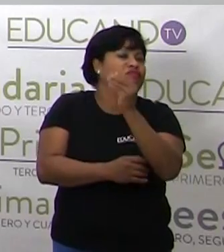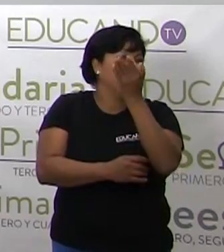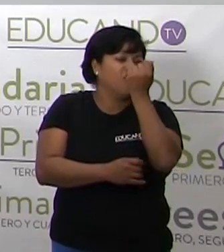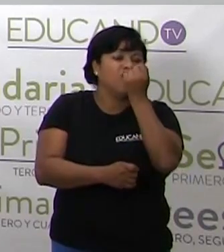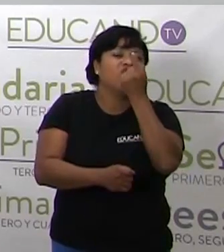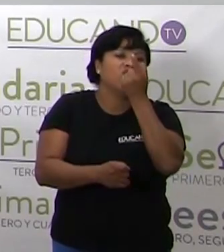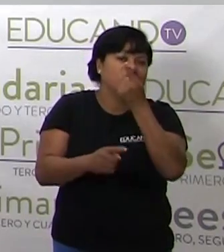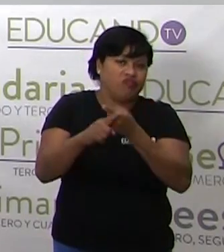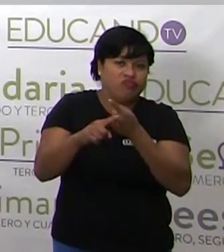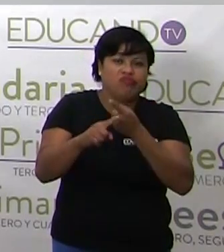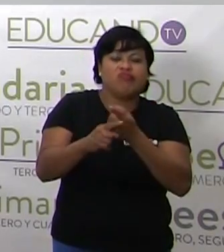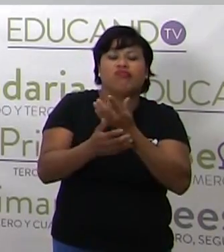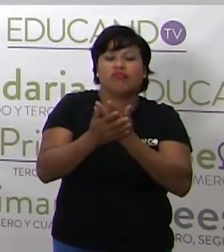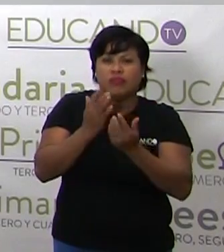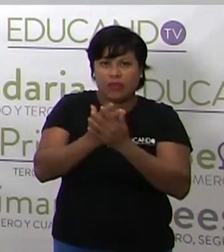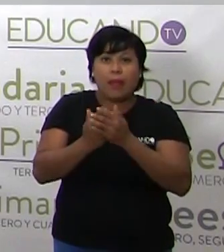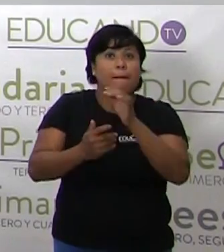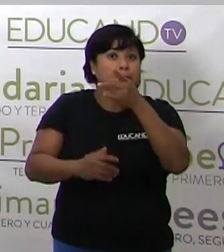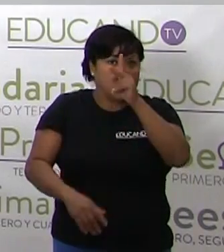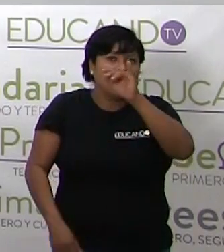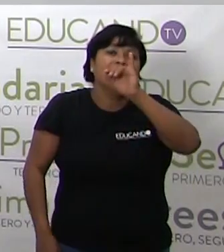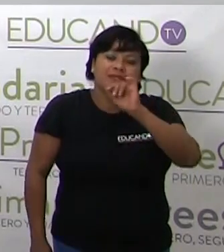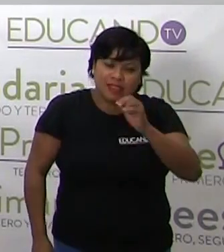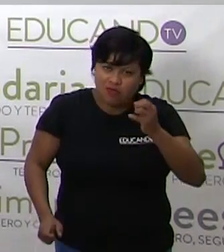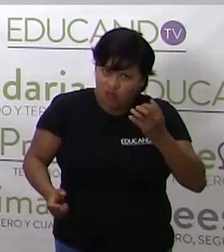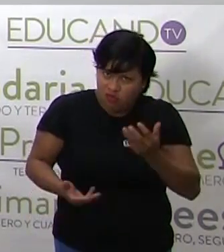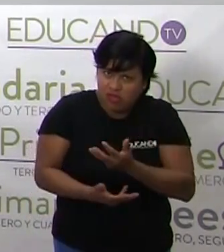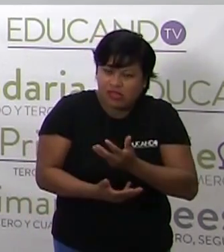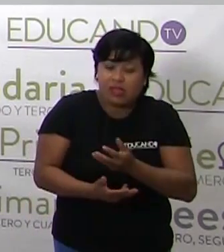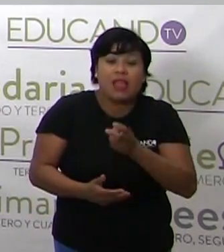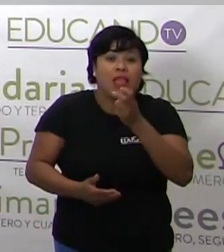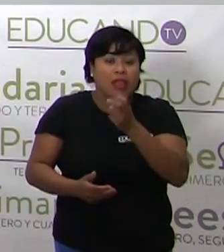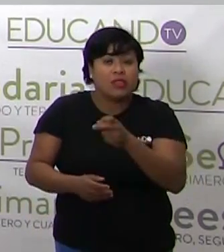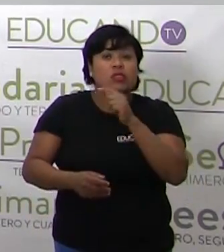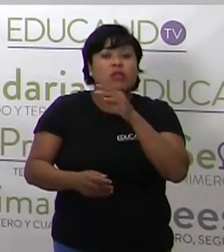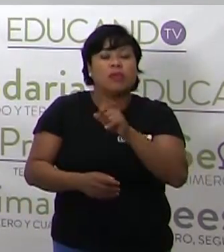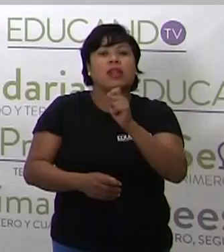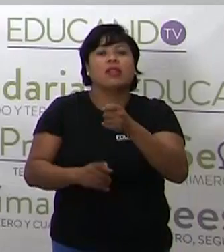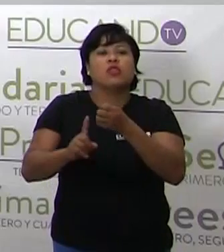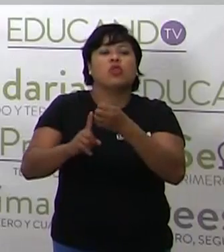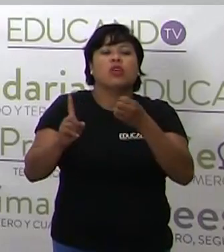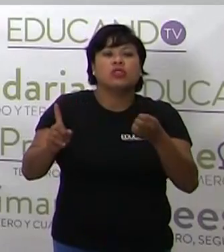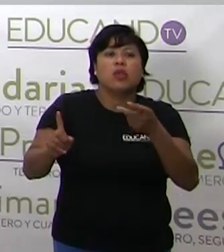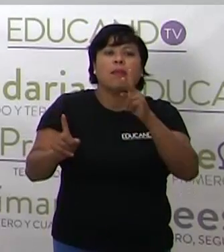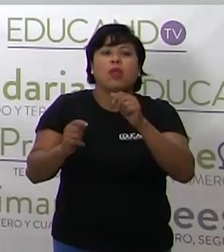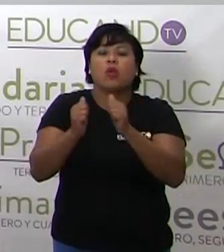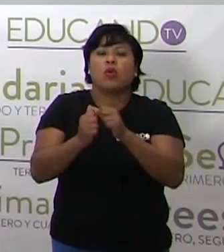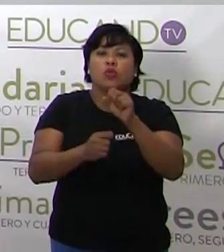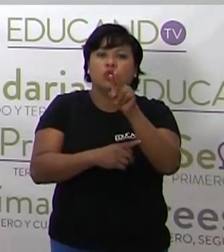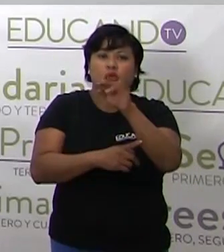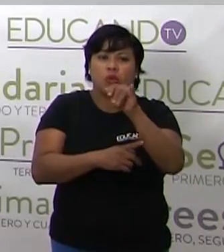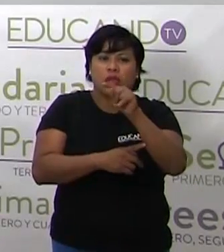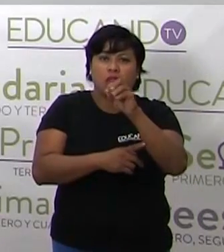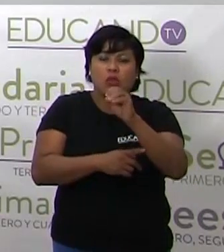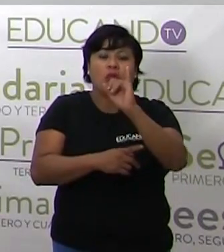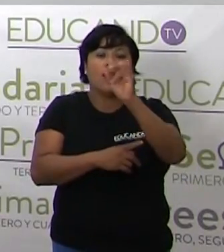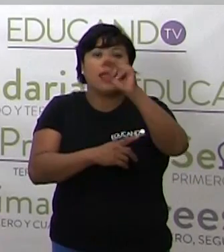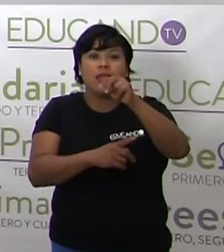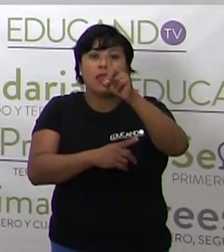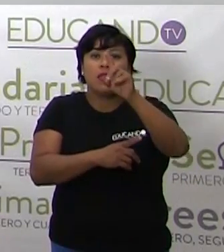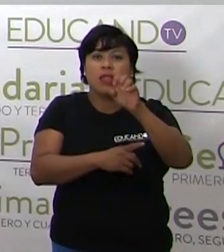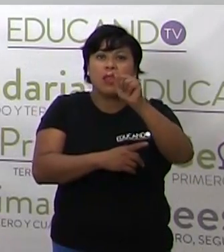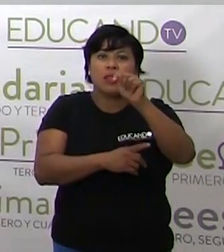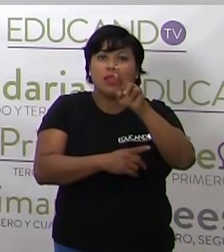¿sí? Pero se realizó esta acción y esto es también una oración, pero con sujeto